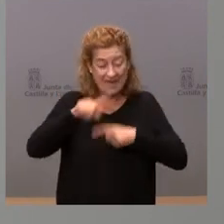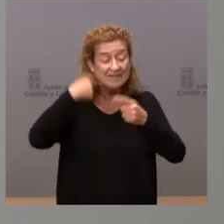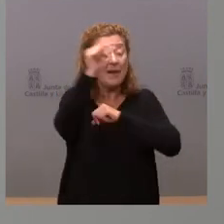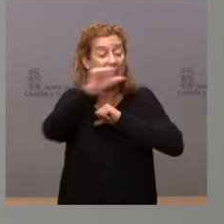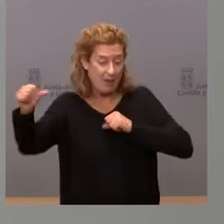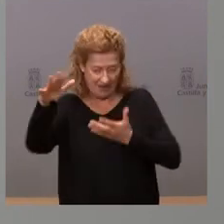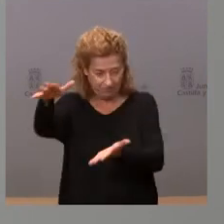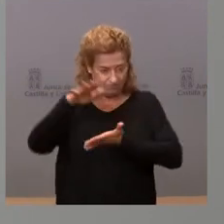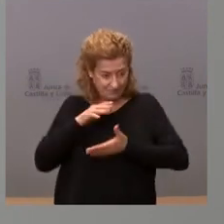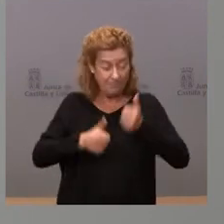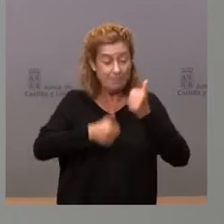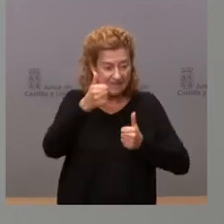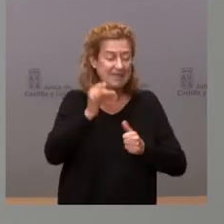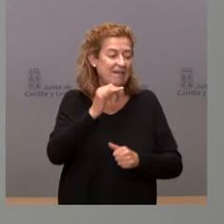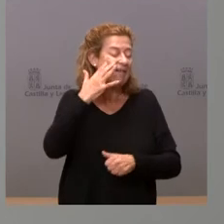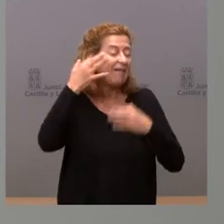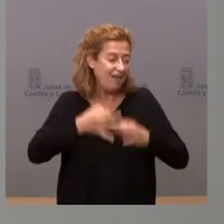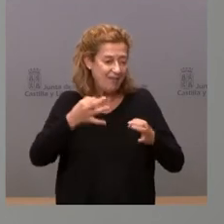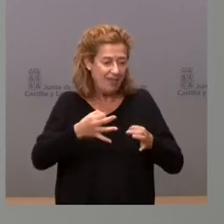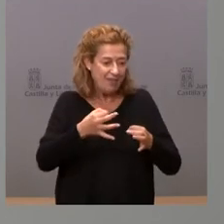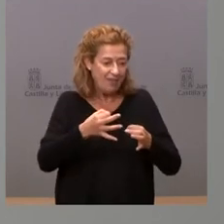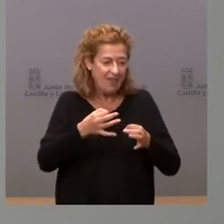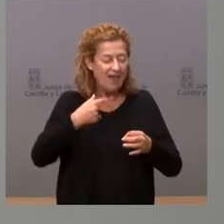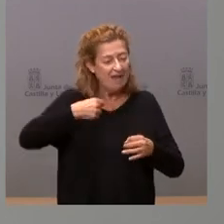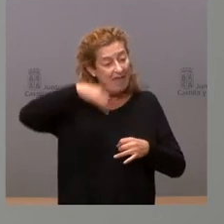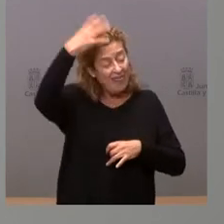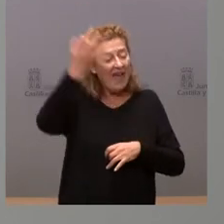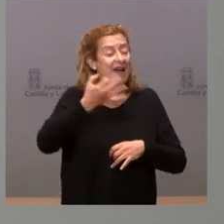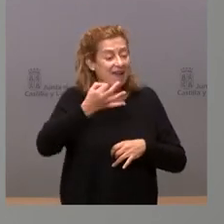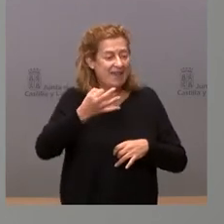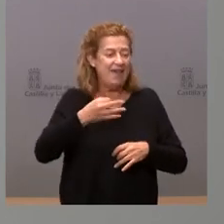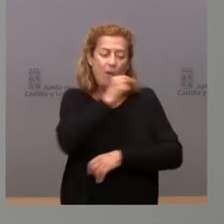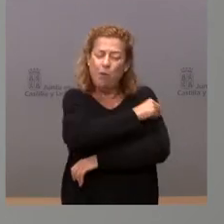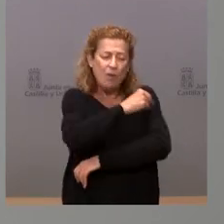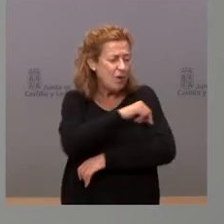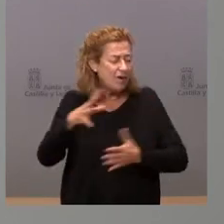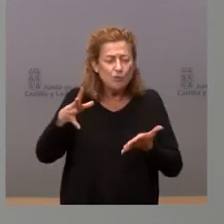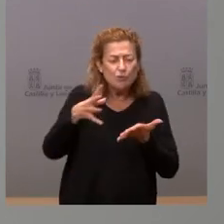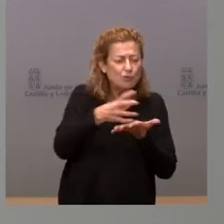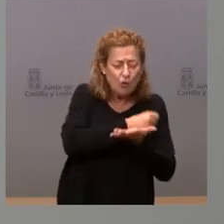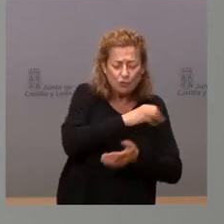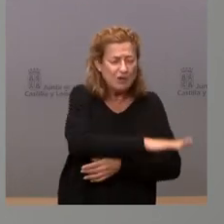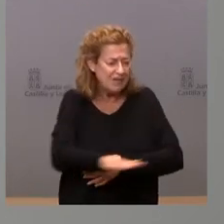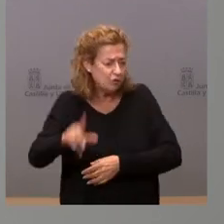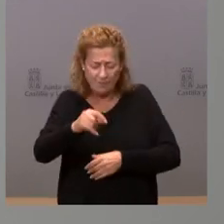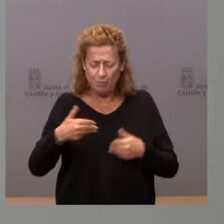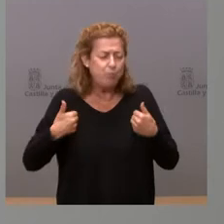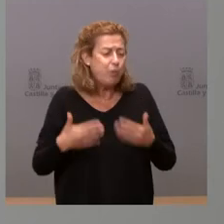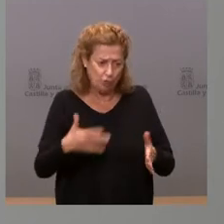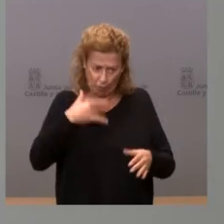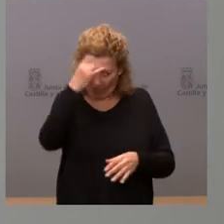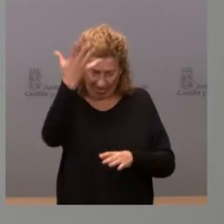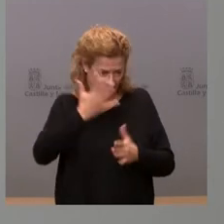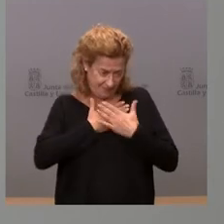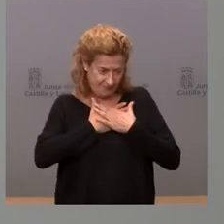y verdaderamente nuestra intención es de poder vacunar todos los niños también lo antes posible